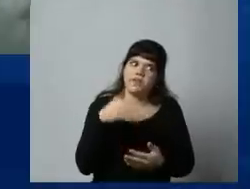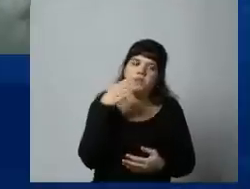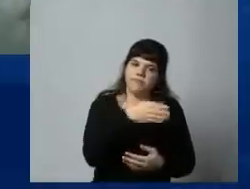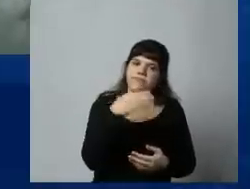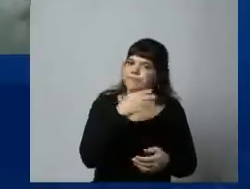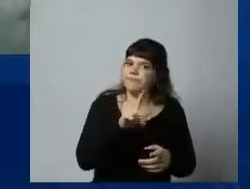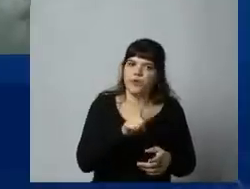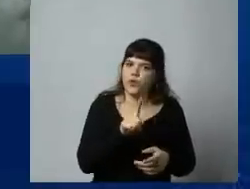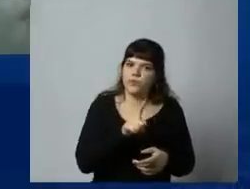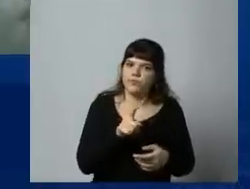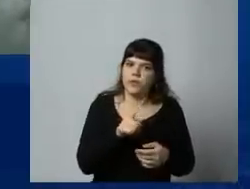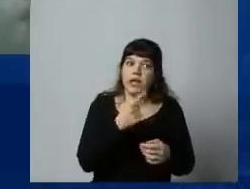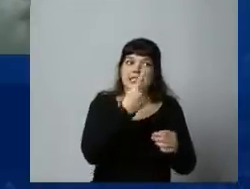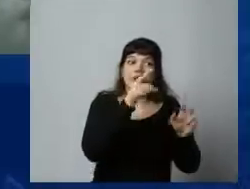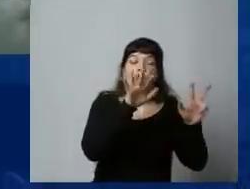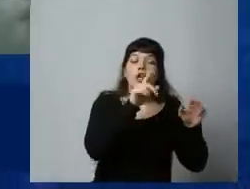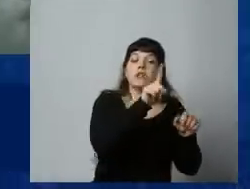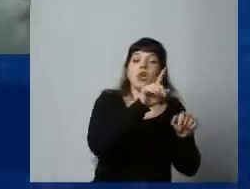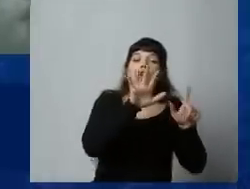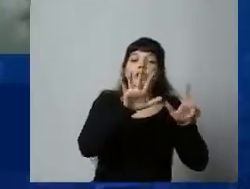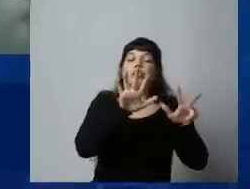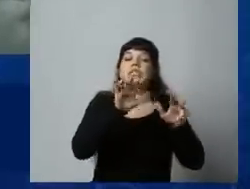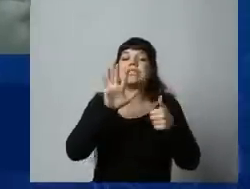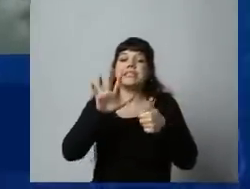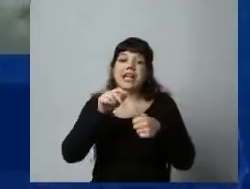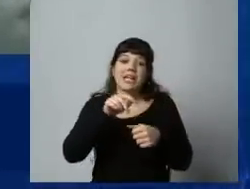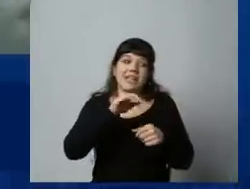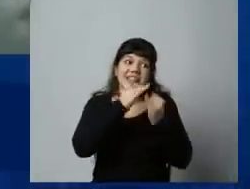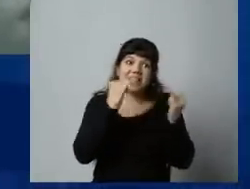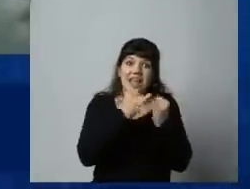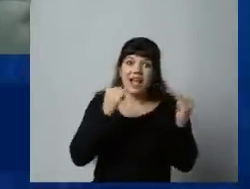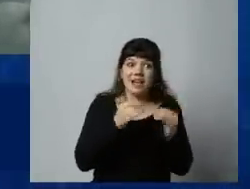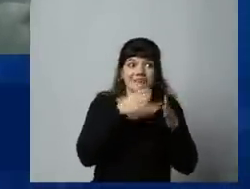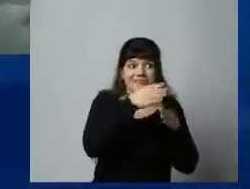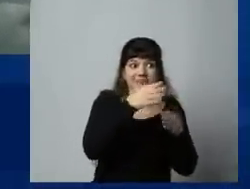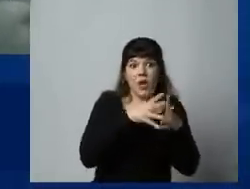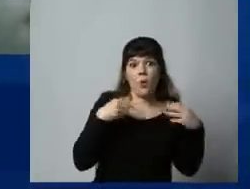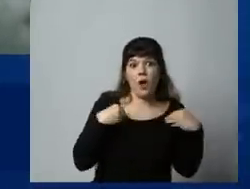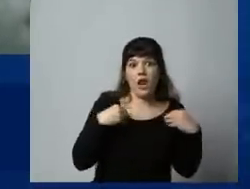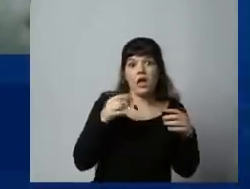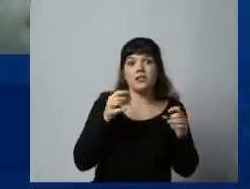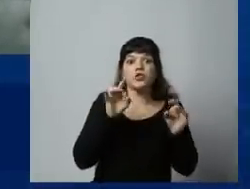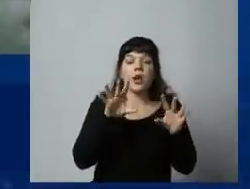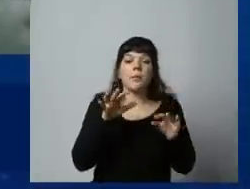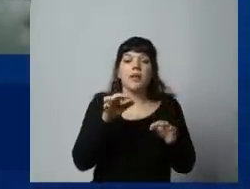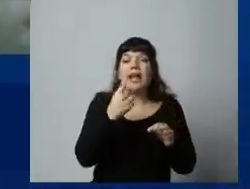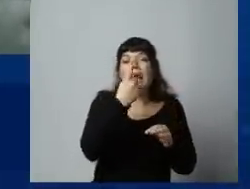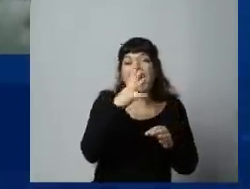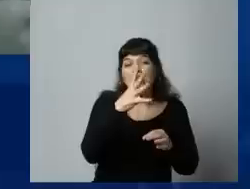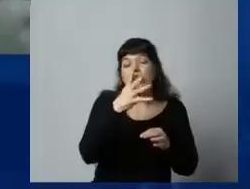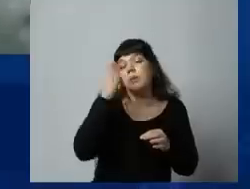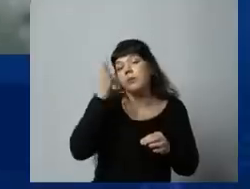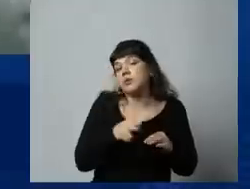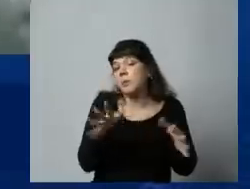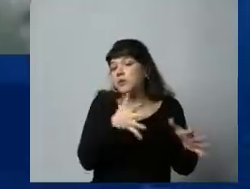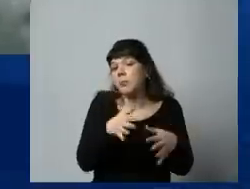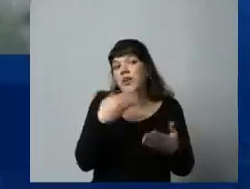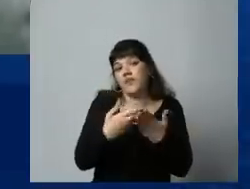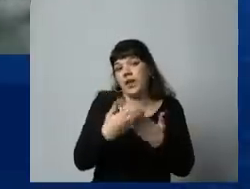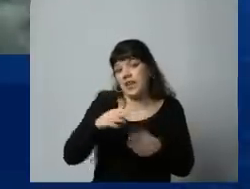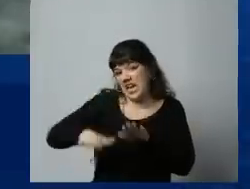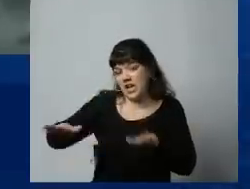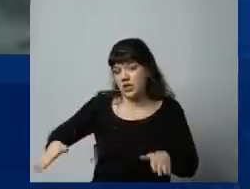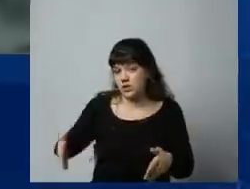186 días hábiles la asistencia fue 161 es si hay 14 15% de inasistencia